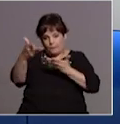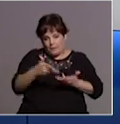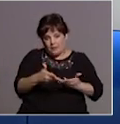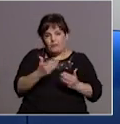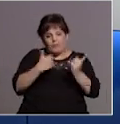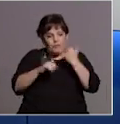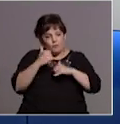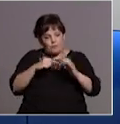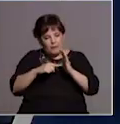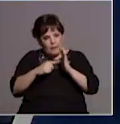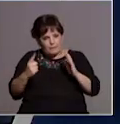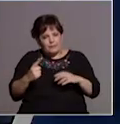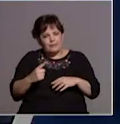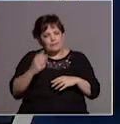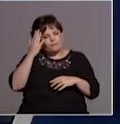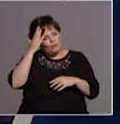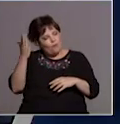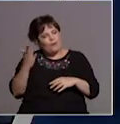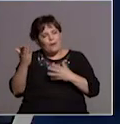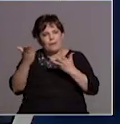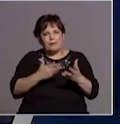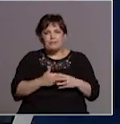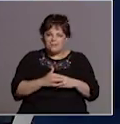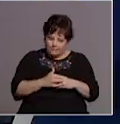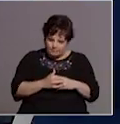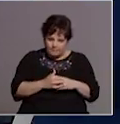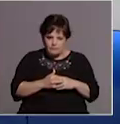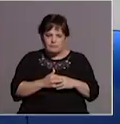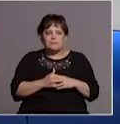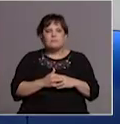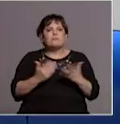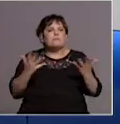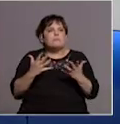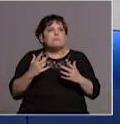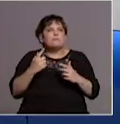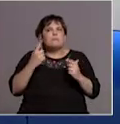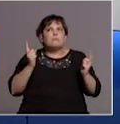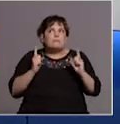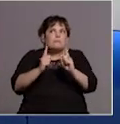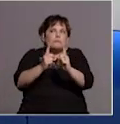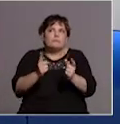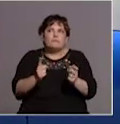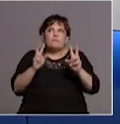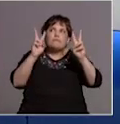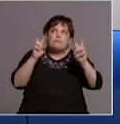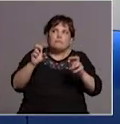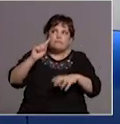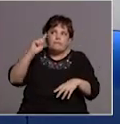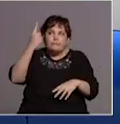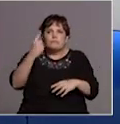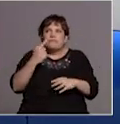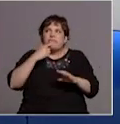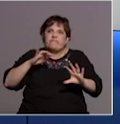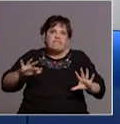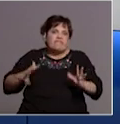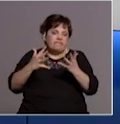informe capital entre ciudad isabel bienvenida muchas gracias a continuación vamos a resumir los dos temas principales que abordaremos